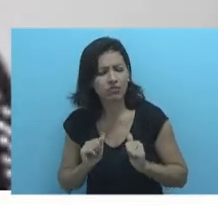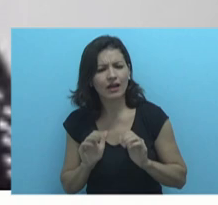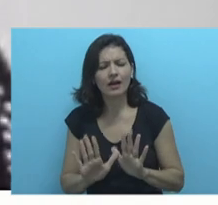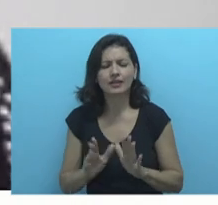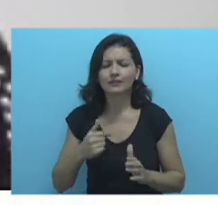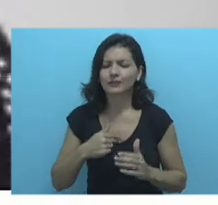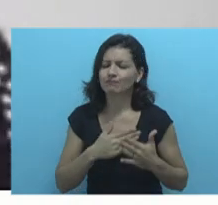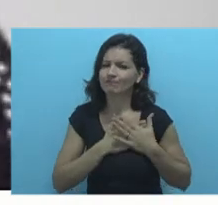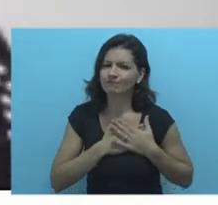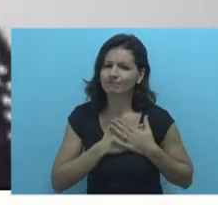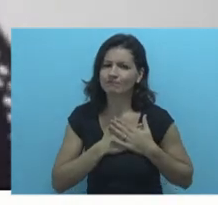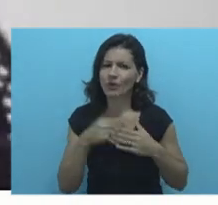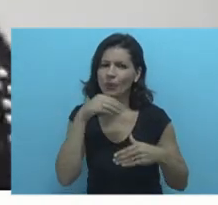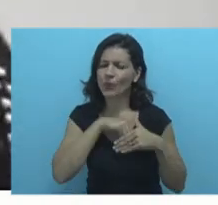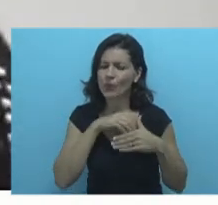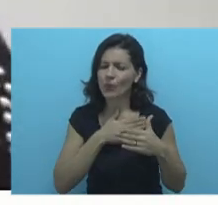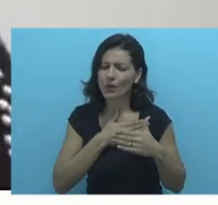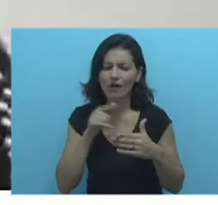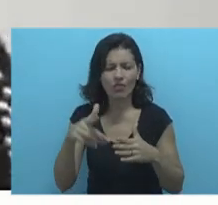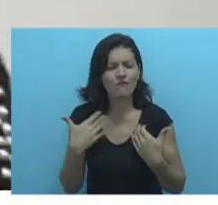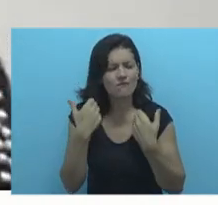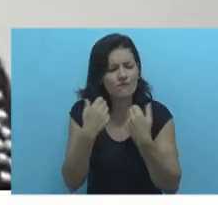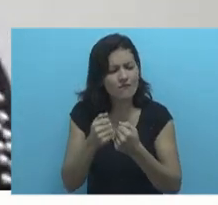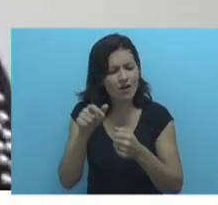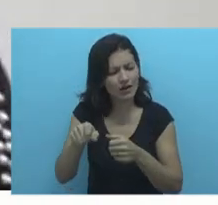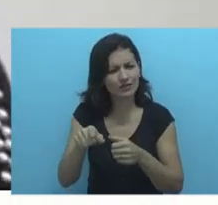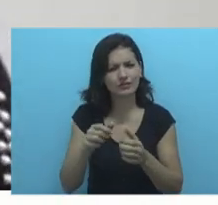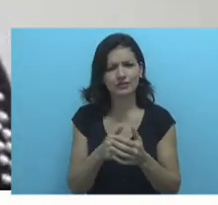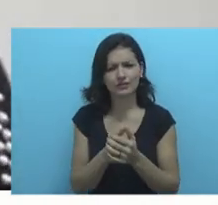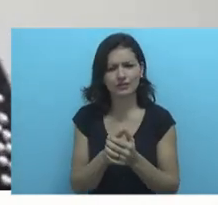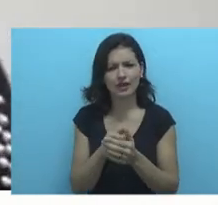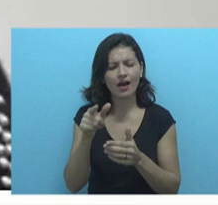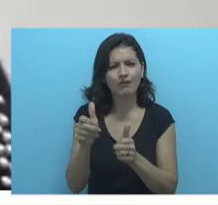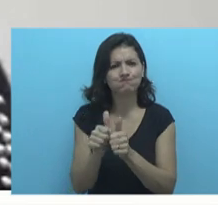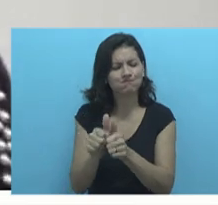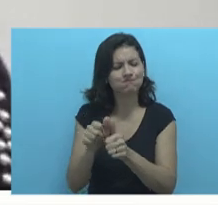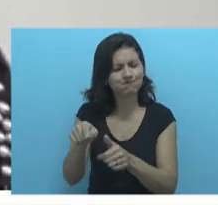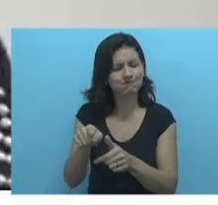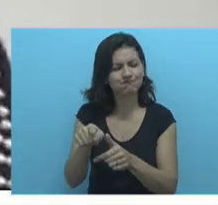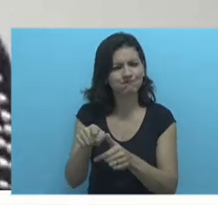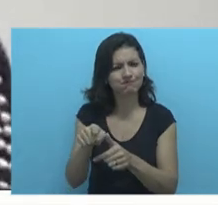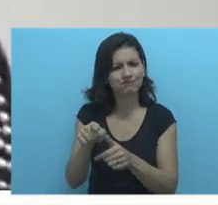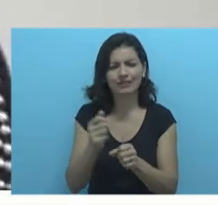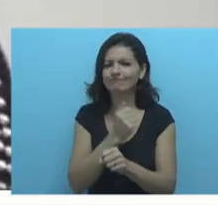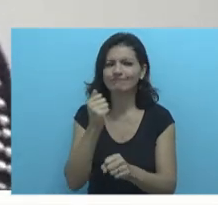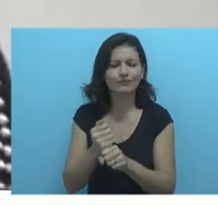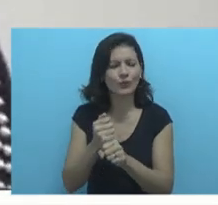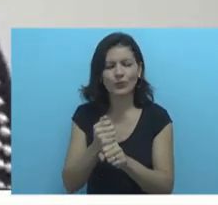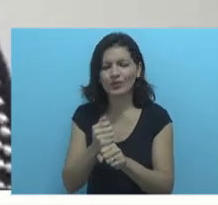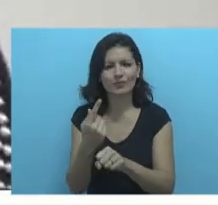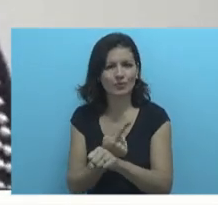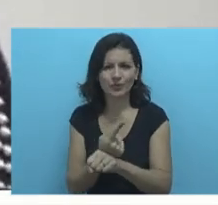en mi corazón, que toda esa fuerza, ese Fuerza Miguel, lo acompañó hasta ese último